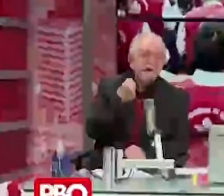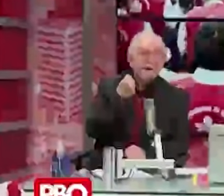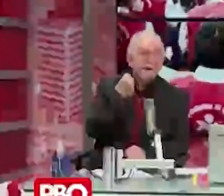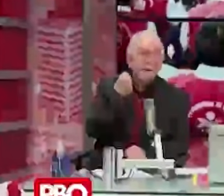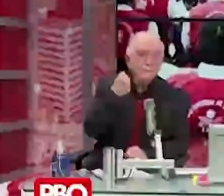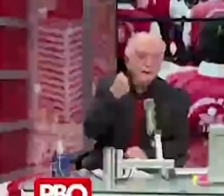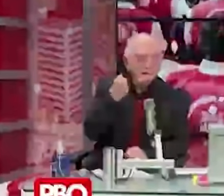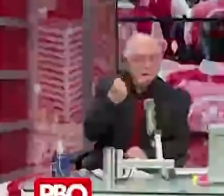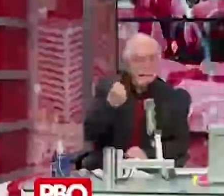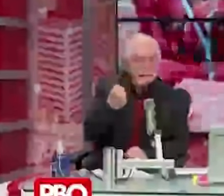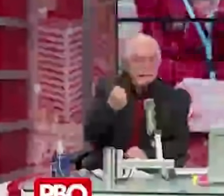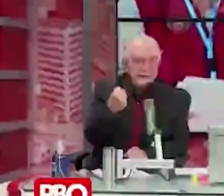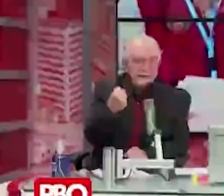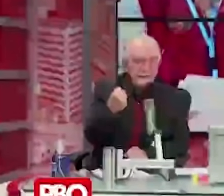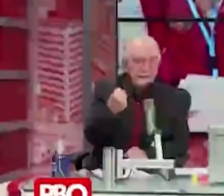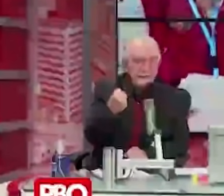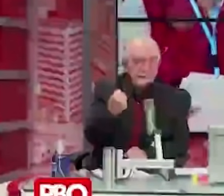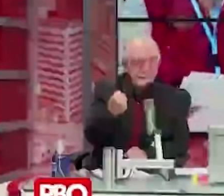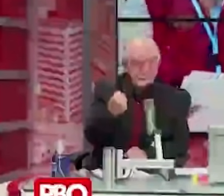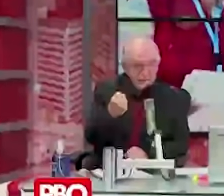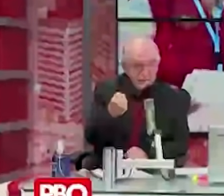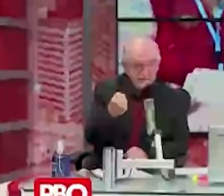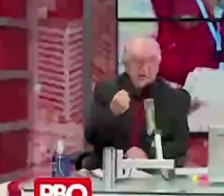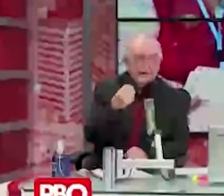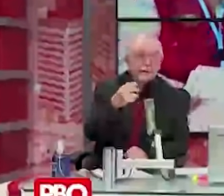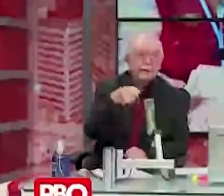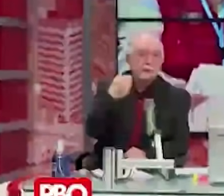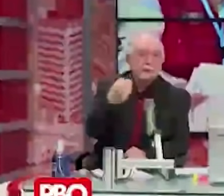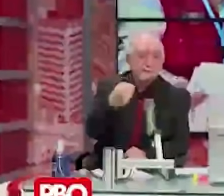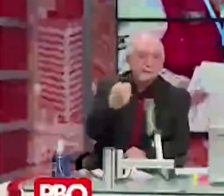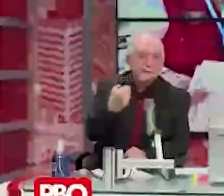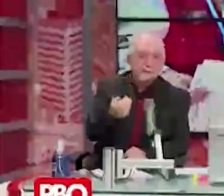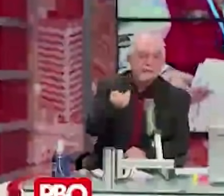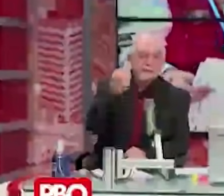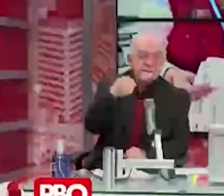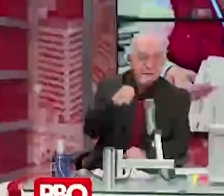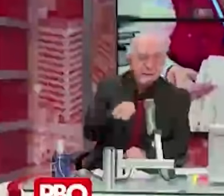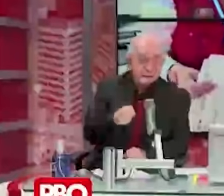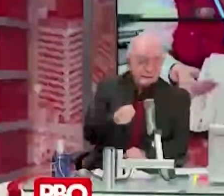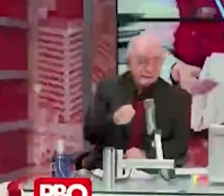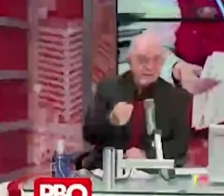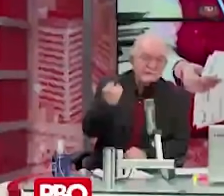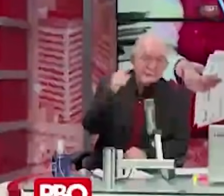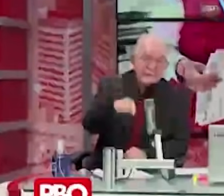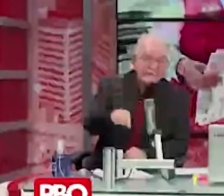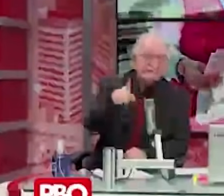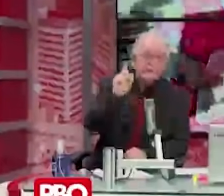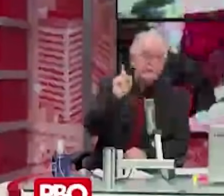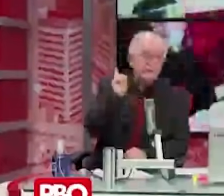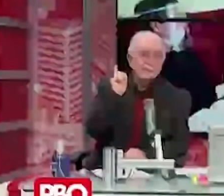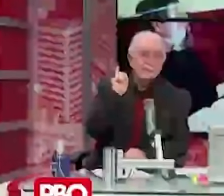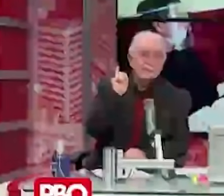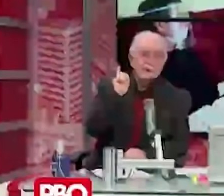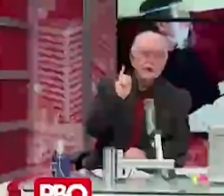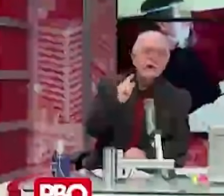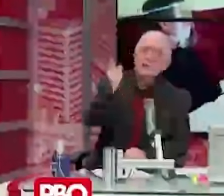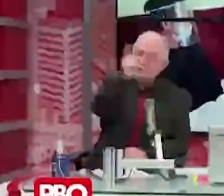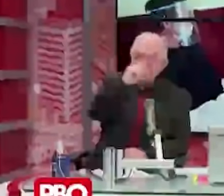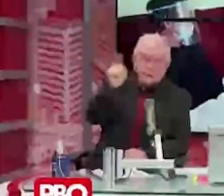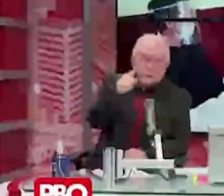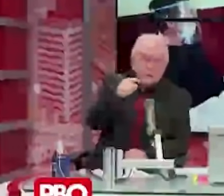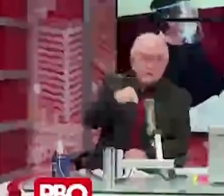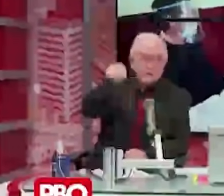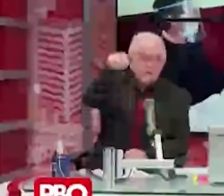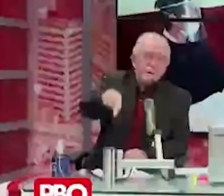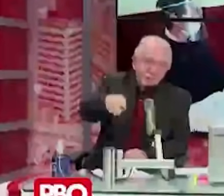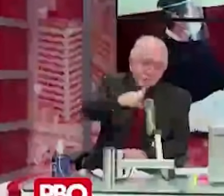Elecciones nombre a los integrantes del Tribunal Constitucional, lo que dicen es exactamente lo que está diciendo la doctora Yaya,